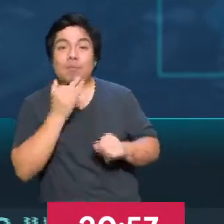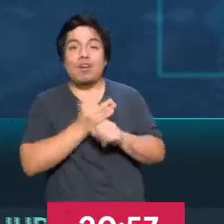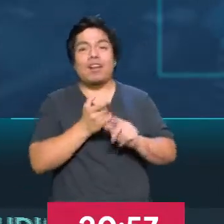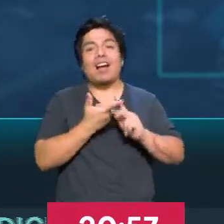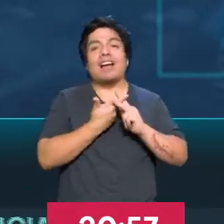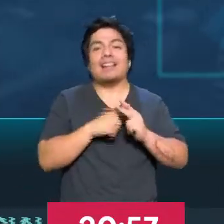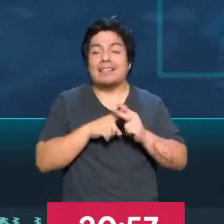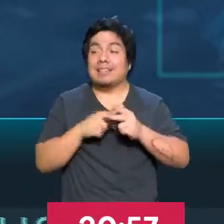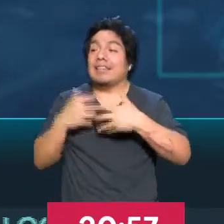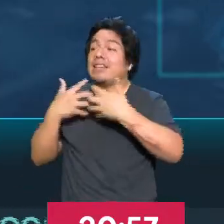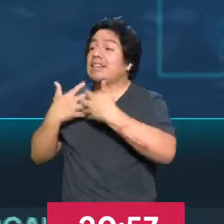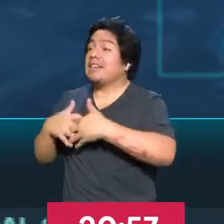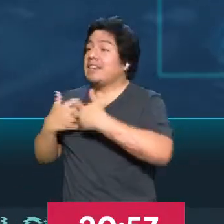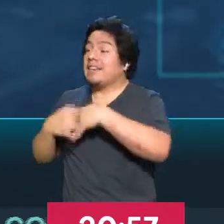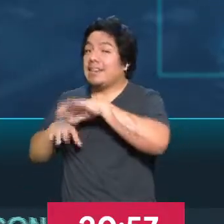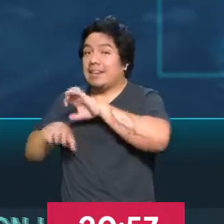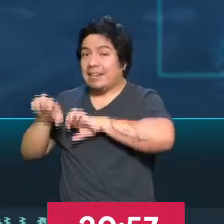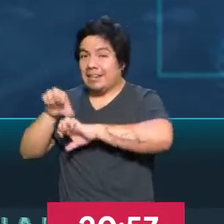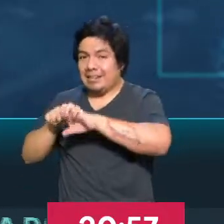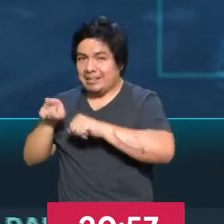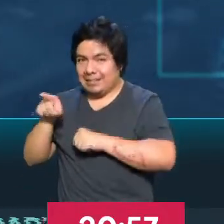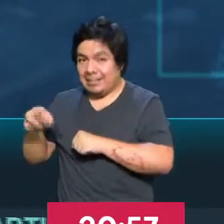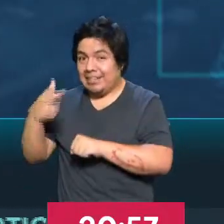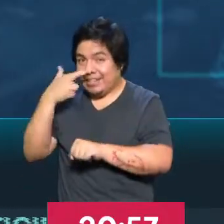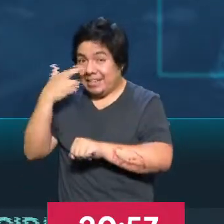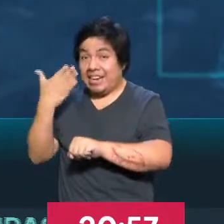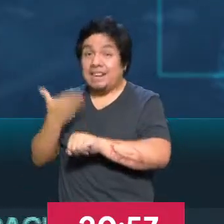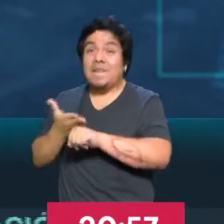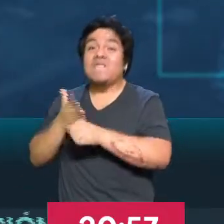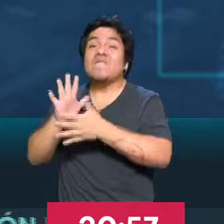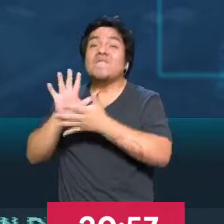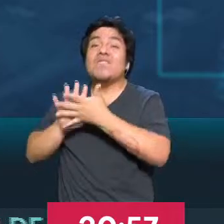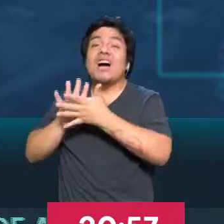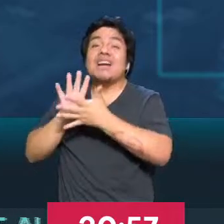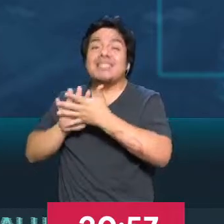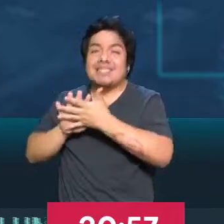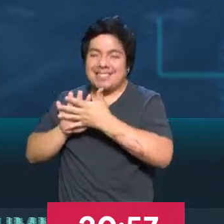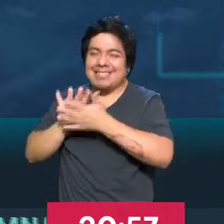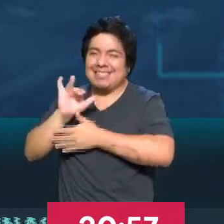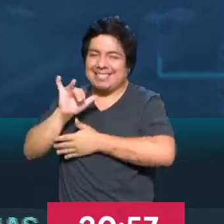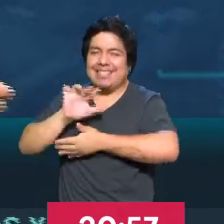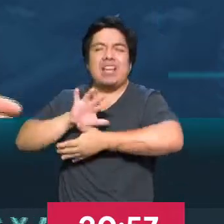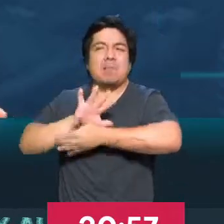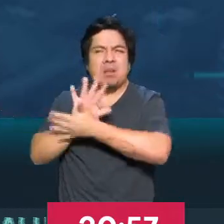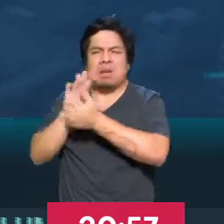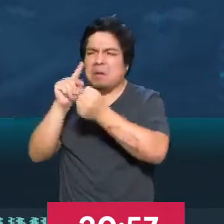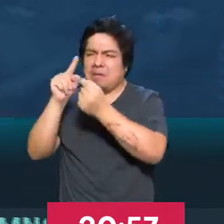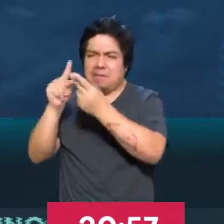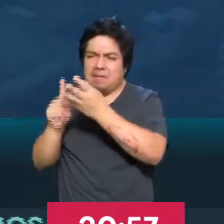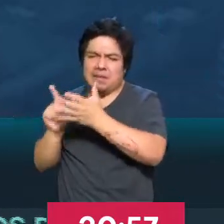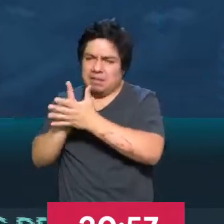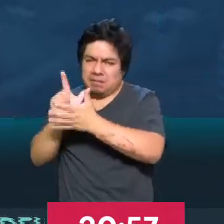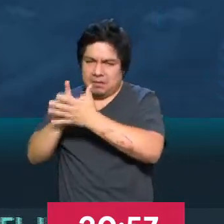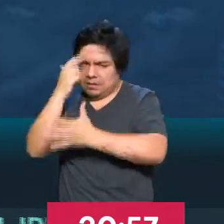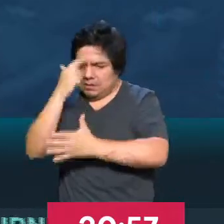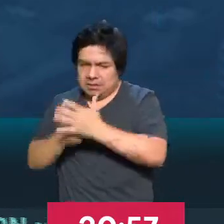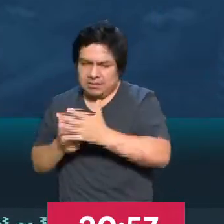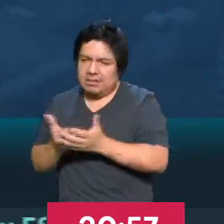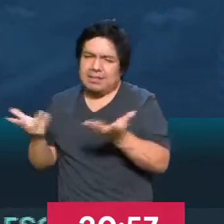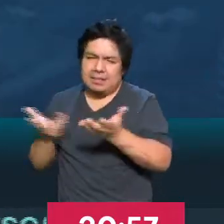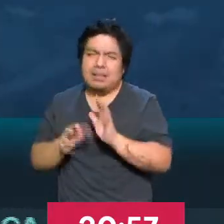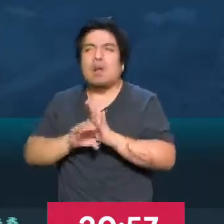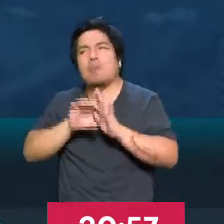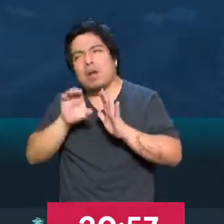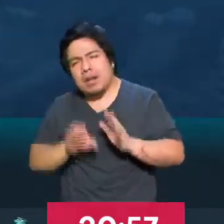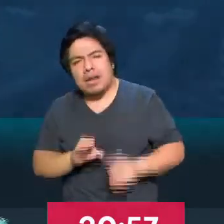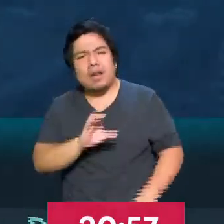momento, las empresas tienen responsabilidad penal, lo saben, no solo por la discriminación, sino por cualquier otro delito que cometan como